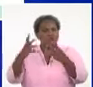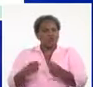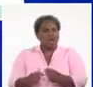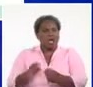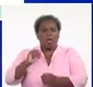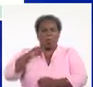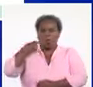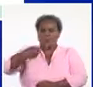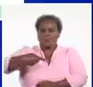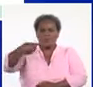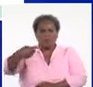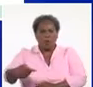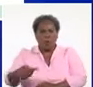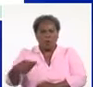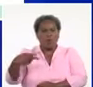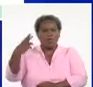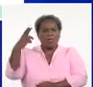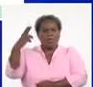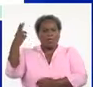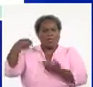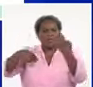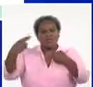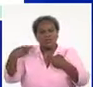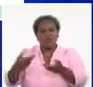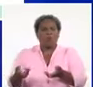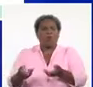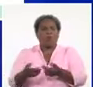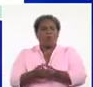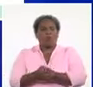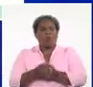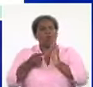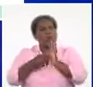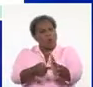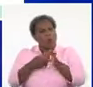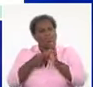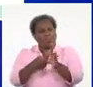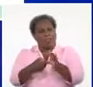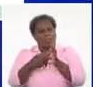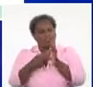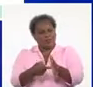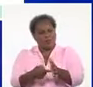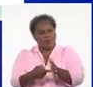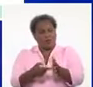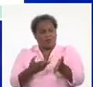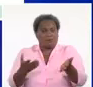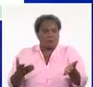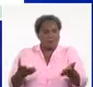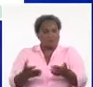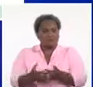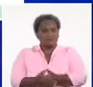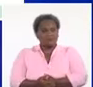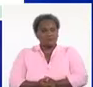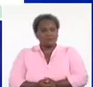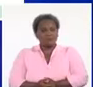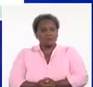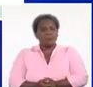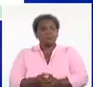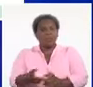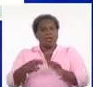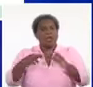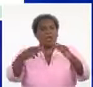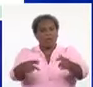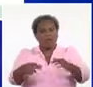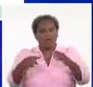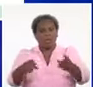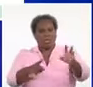opiniones, las indicaciones, las recomendaciones, si lo queremos ver así, que se ha reiterado en cuanto